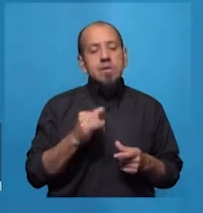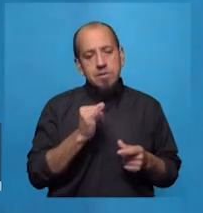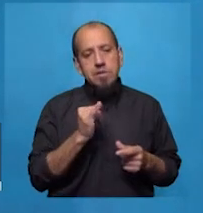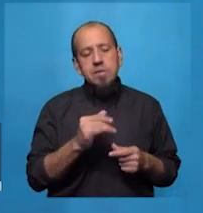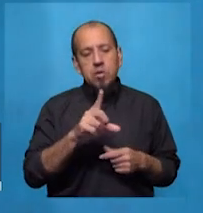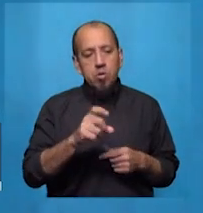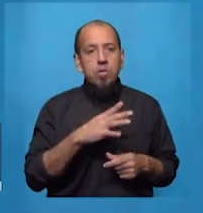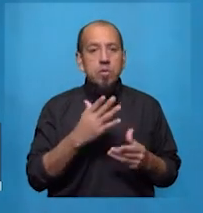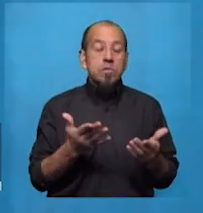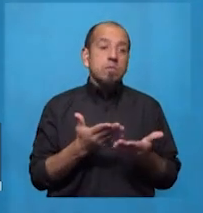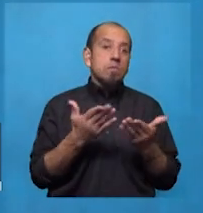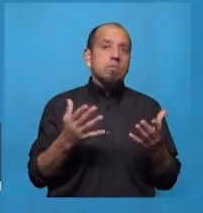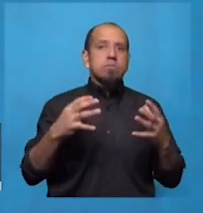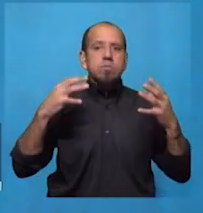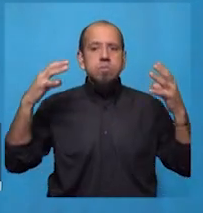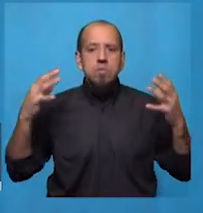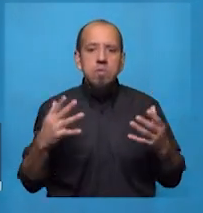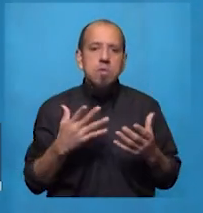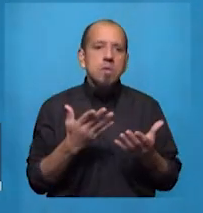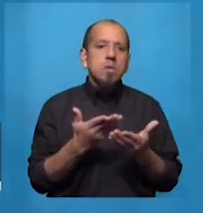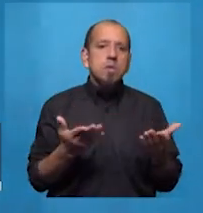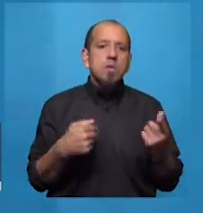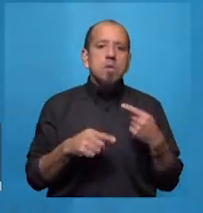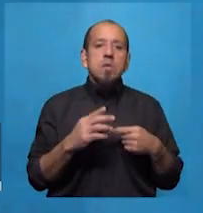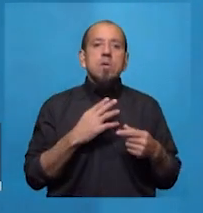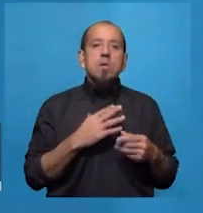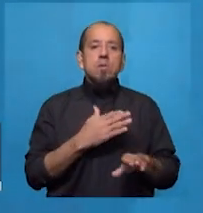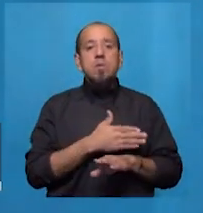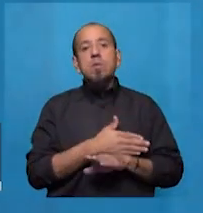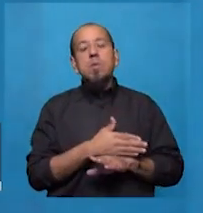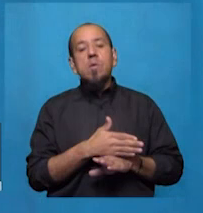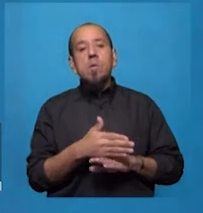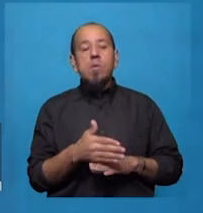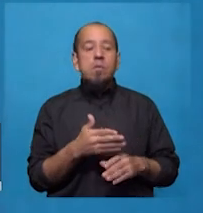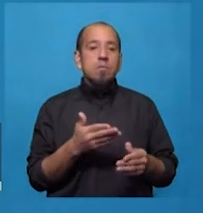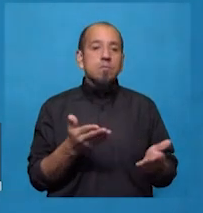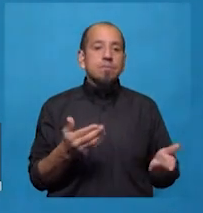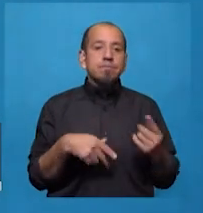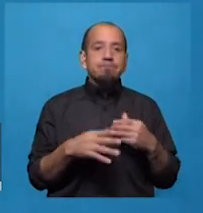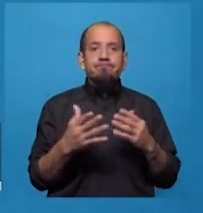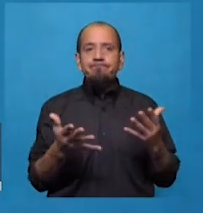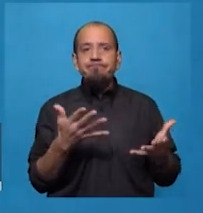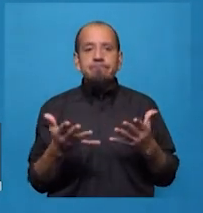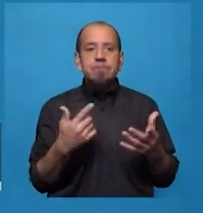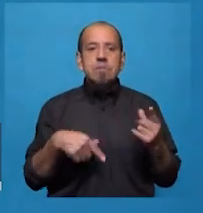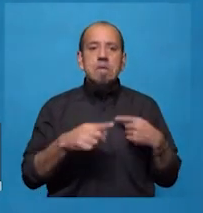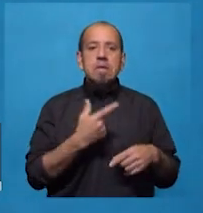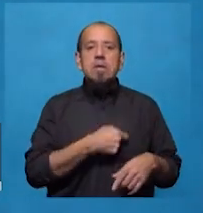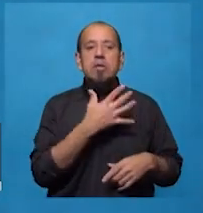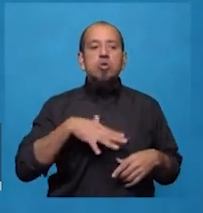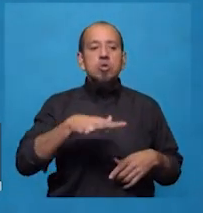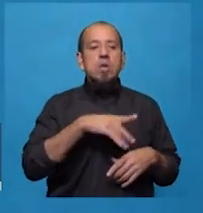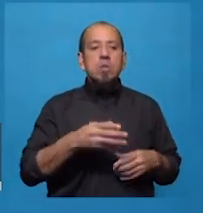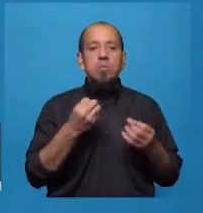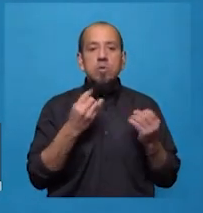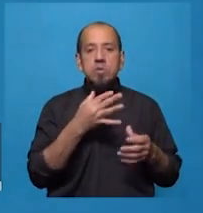ahí el ministro de alguna manera trató de anticiparse algo que iba a generar un un shock en la opinión pública muy fuerte y por eso